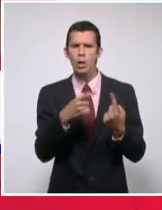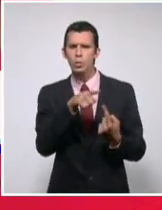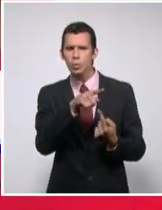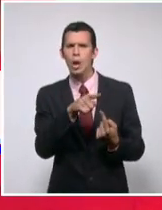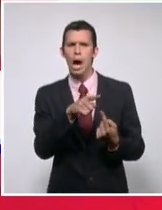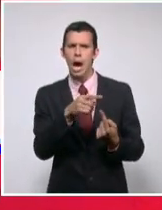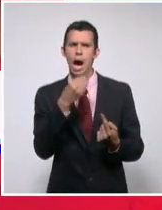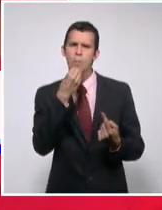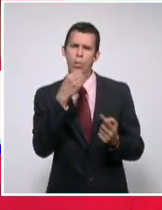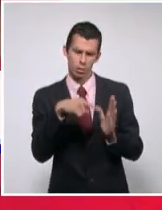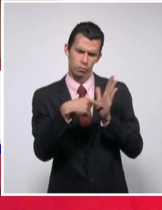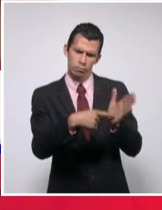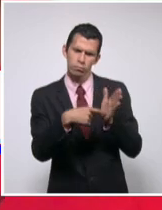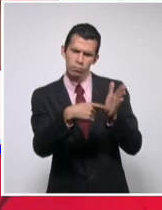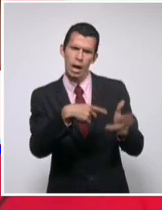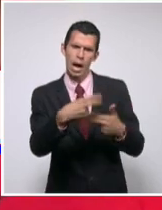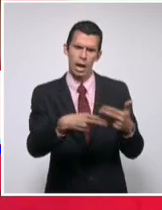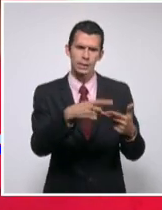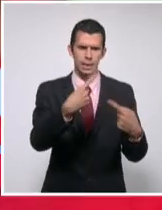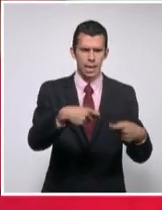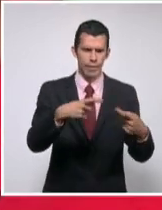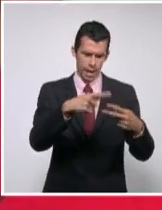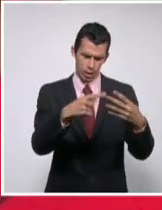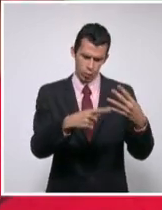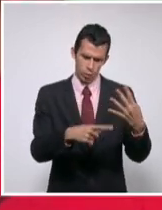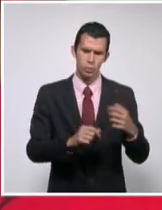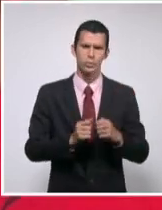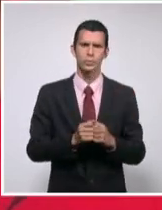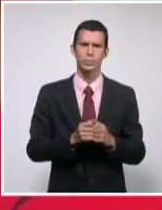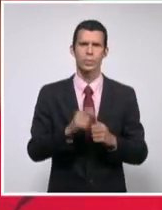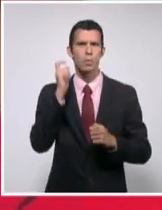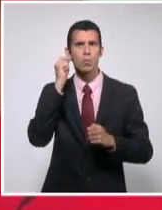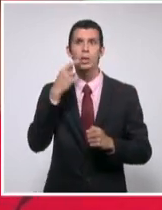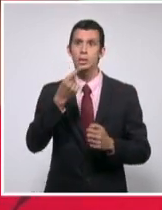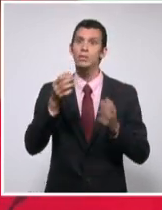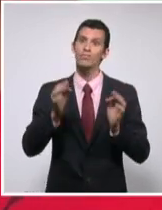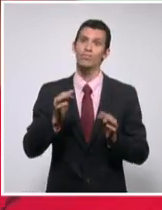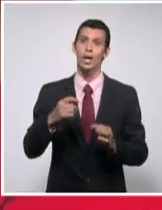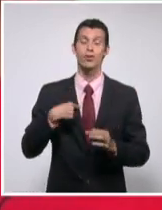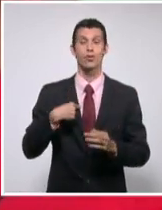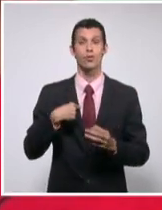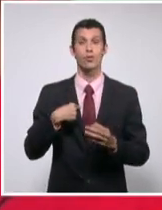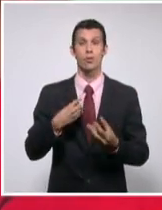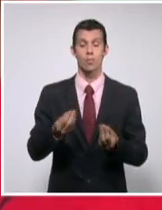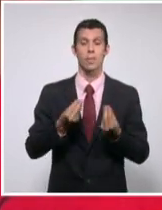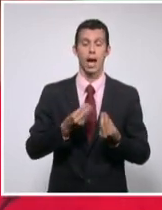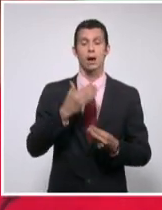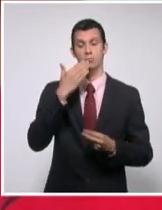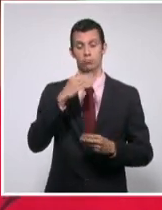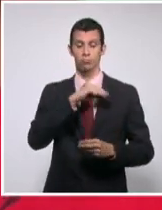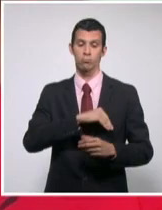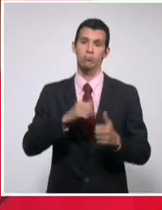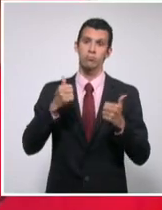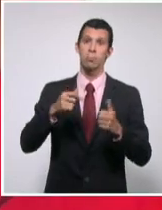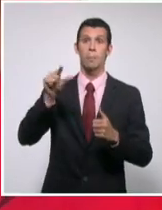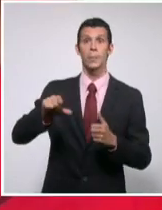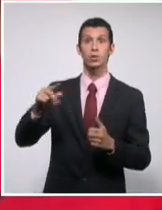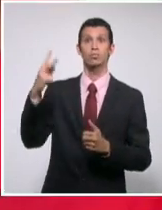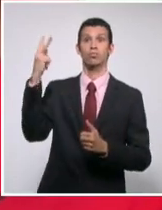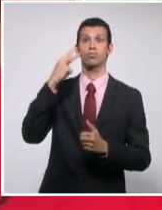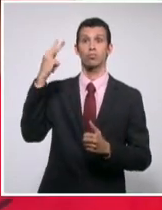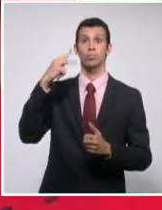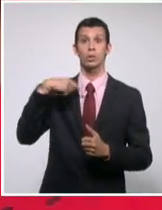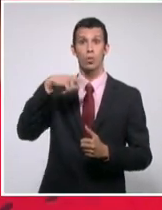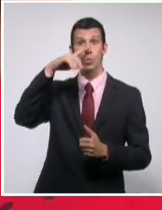tremendo alivio sabéis que hay personas que se dedican a nosotros y que están constantemente viendo nuestra salud y más yo que tengo niños chiquitos